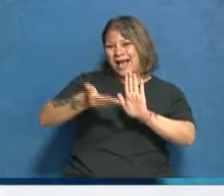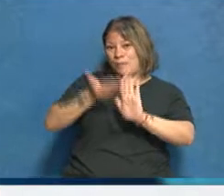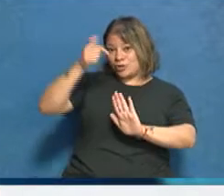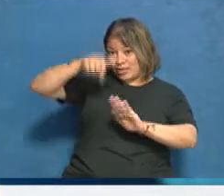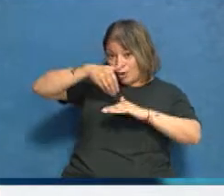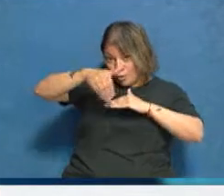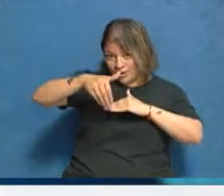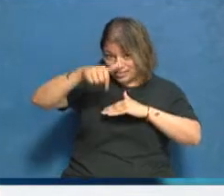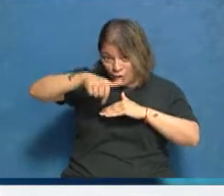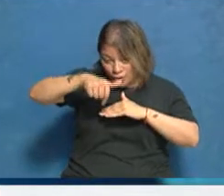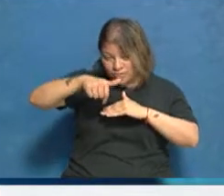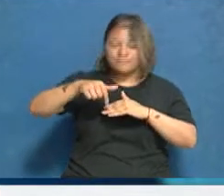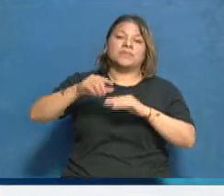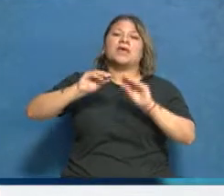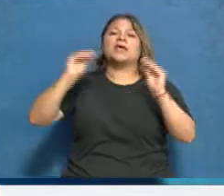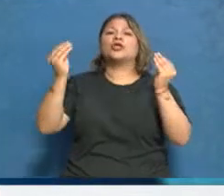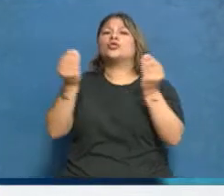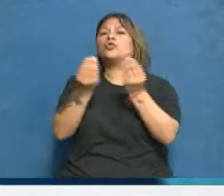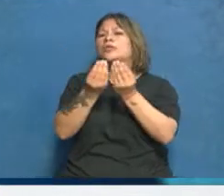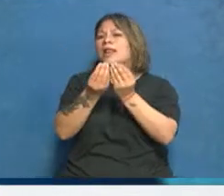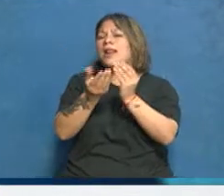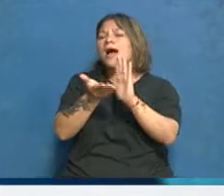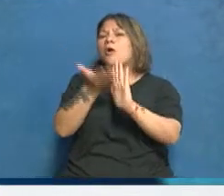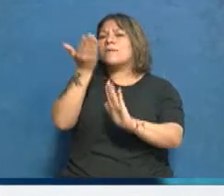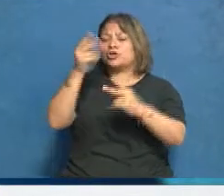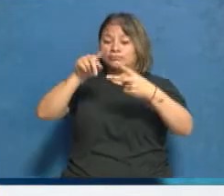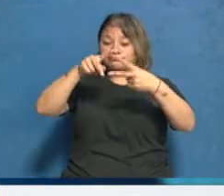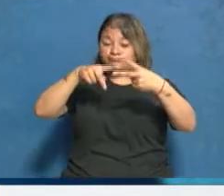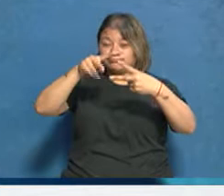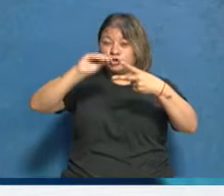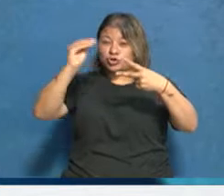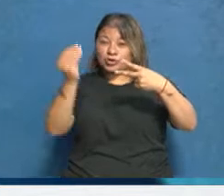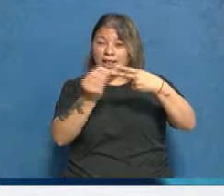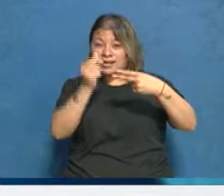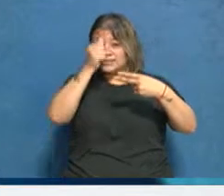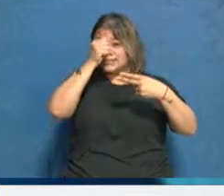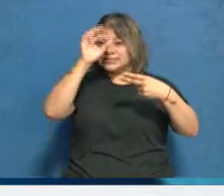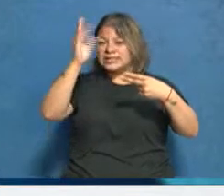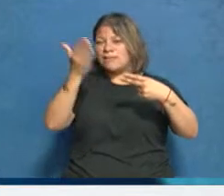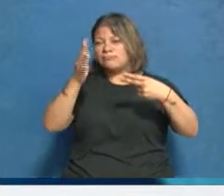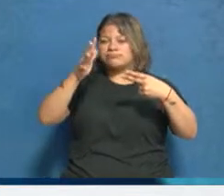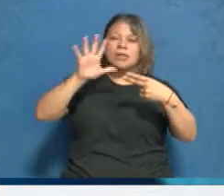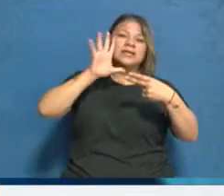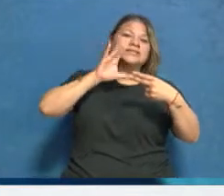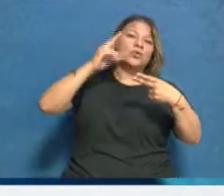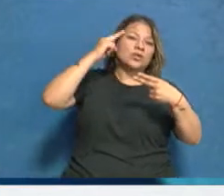a partir de hoy. El total da un cálculo aproximadamente 60%, un